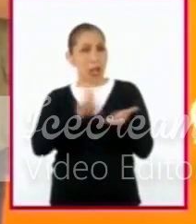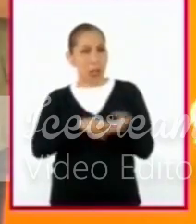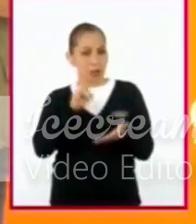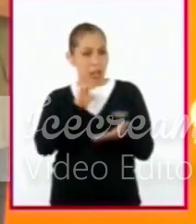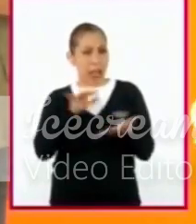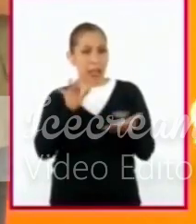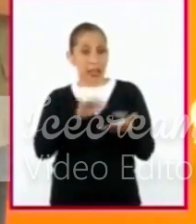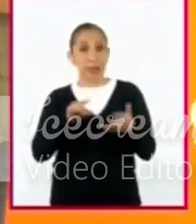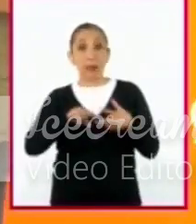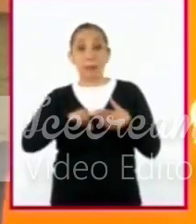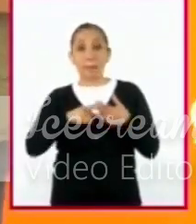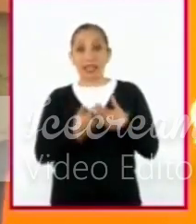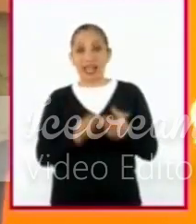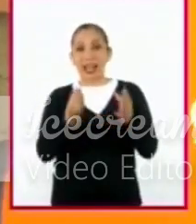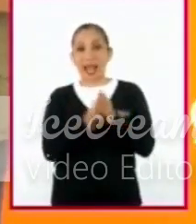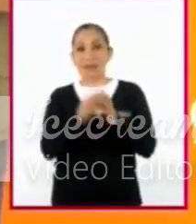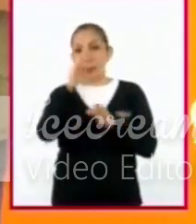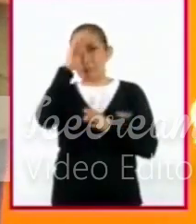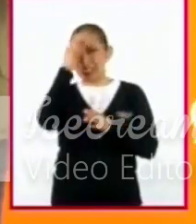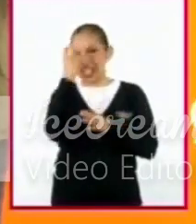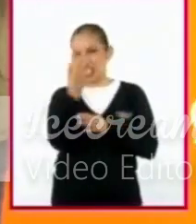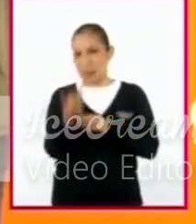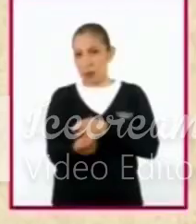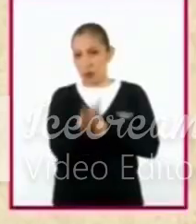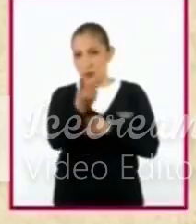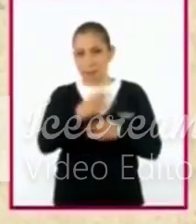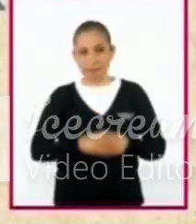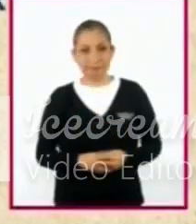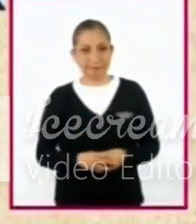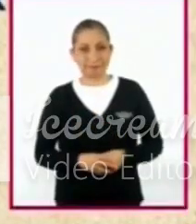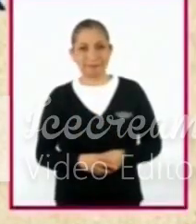Y para iniciar la sesión, piensa en la siguiente pregunta.